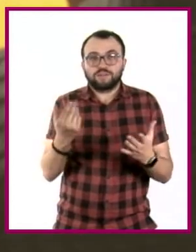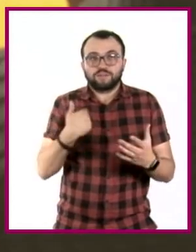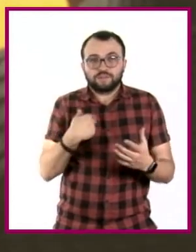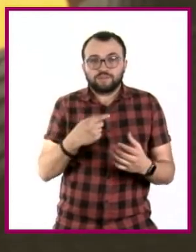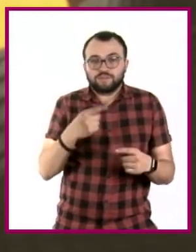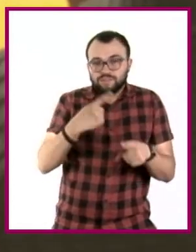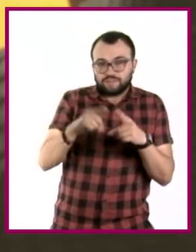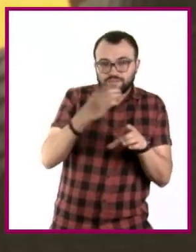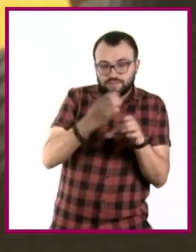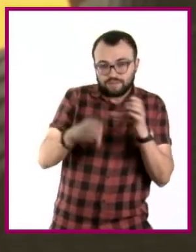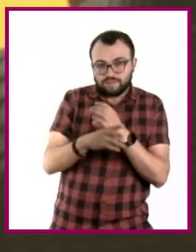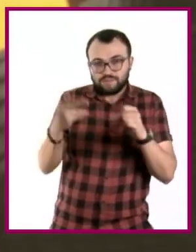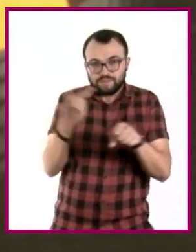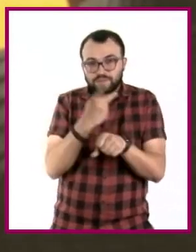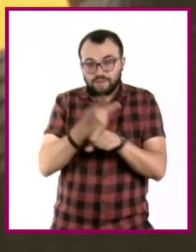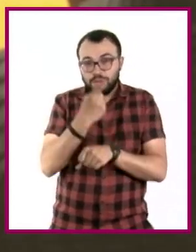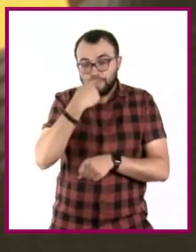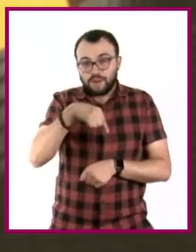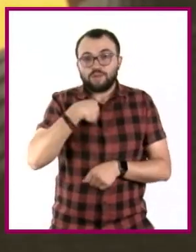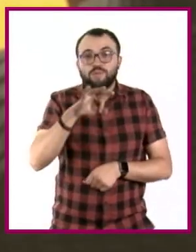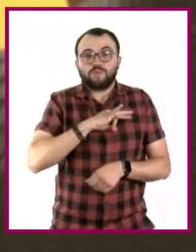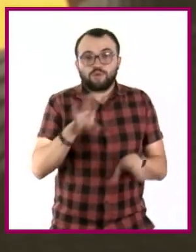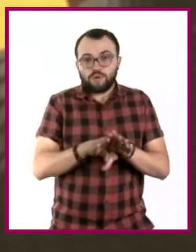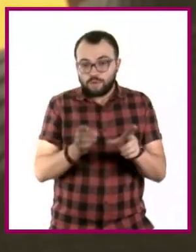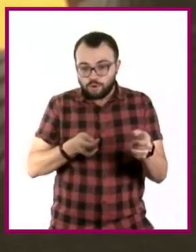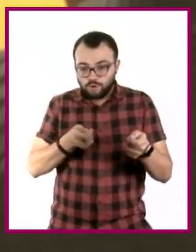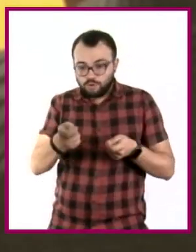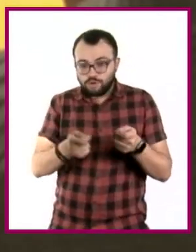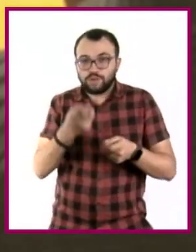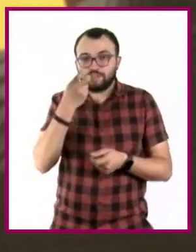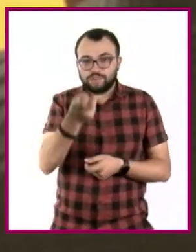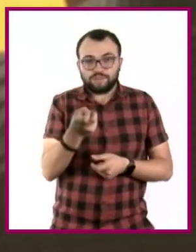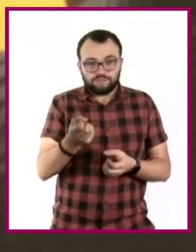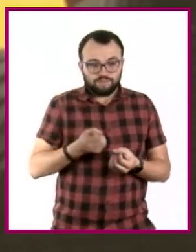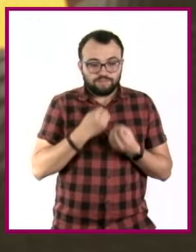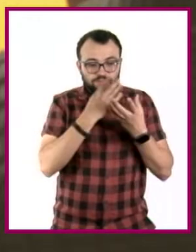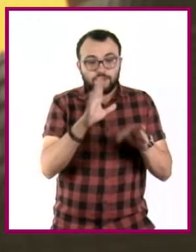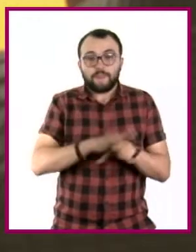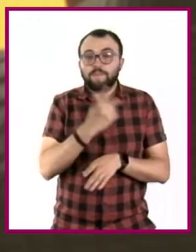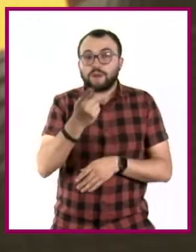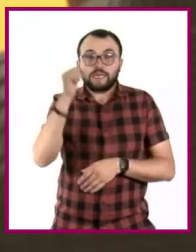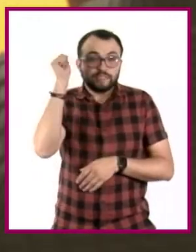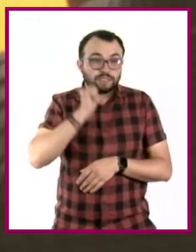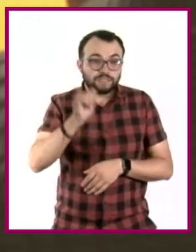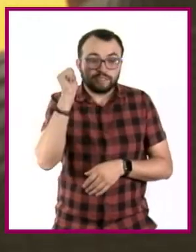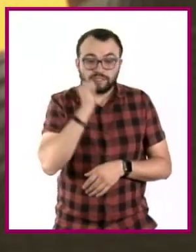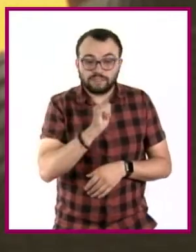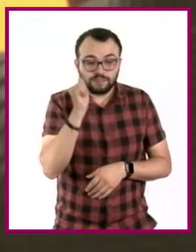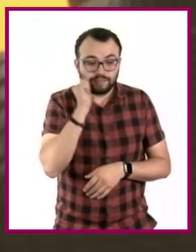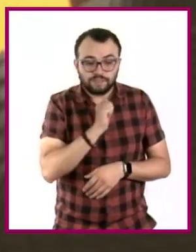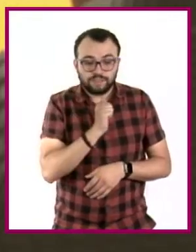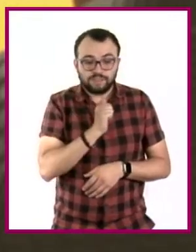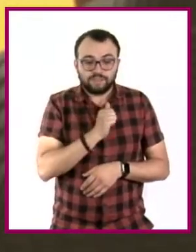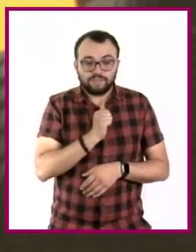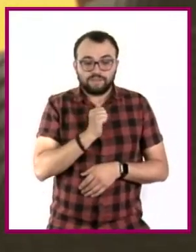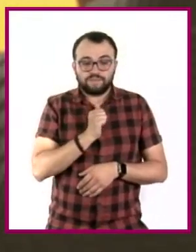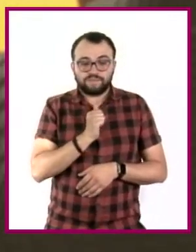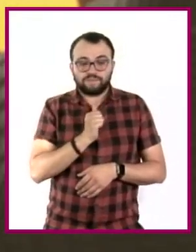distintas situaciones para poder controlar esas reacciones, porque no siempre nos van